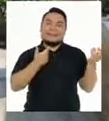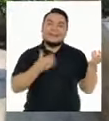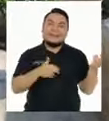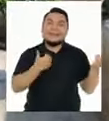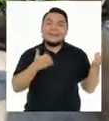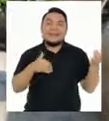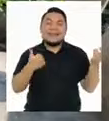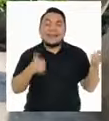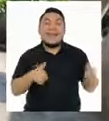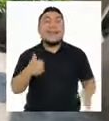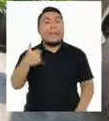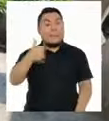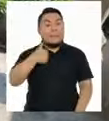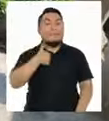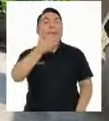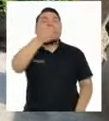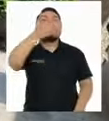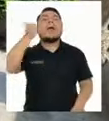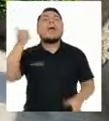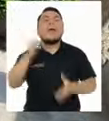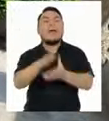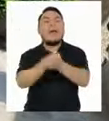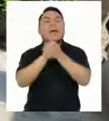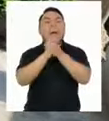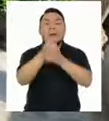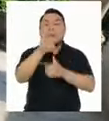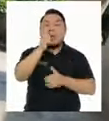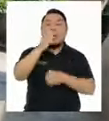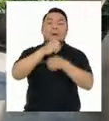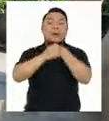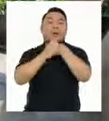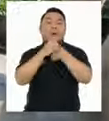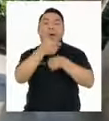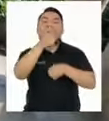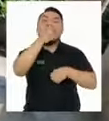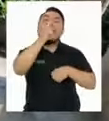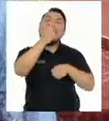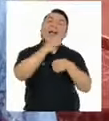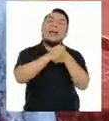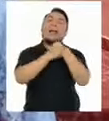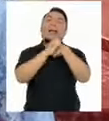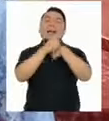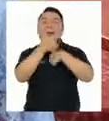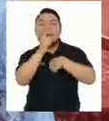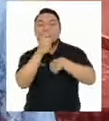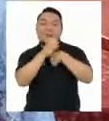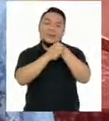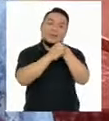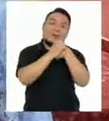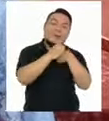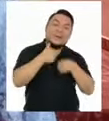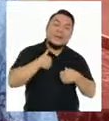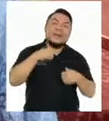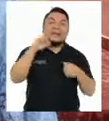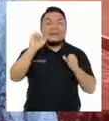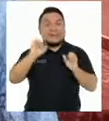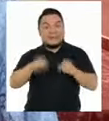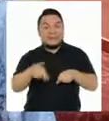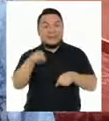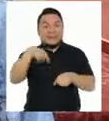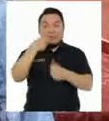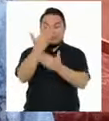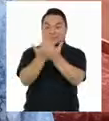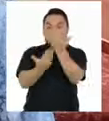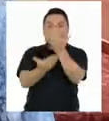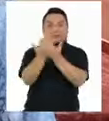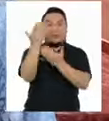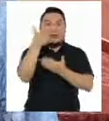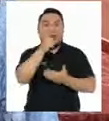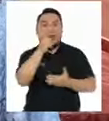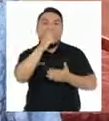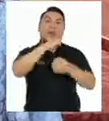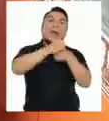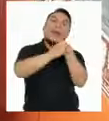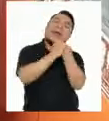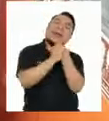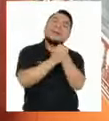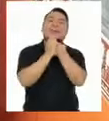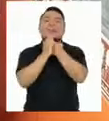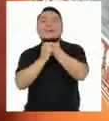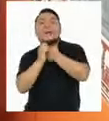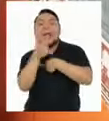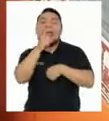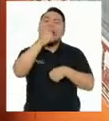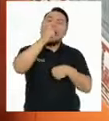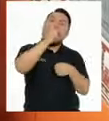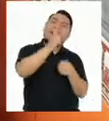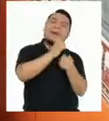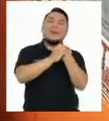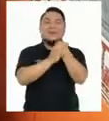Mi mejor amigo es el agua con jabón, agua con jabón, agua con jabón. Lavo bien mis manos con agua y con jabón, agua